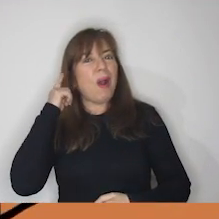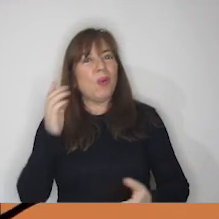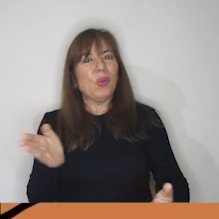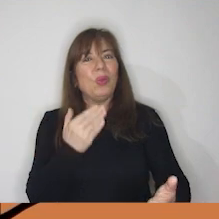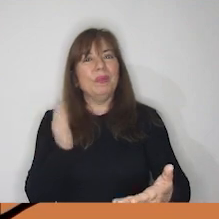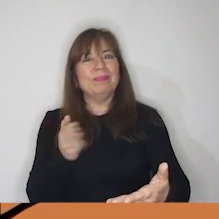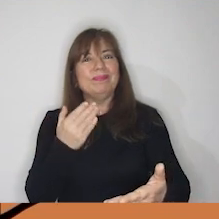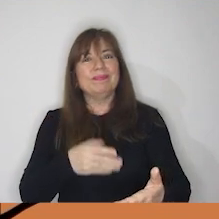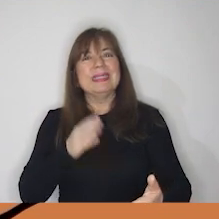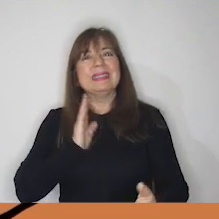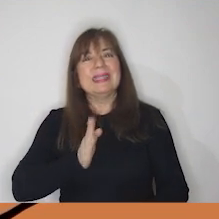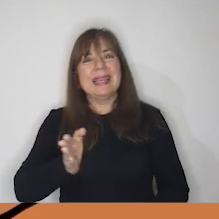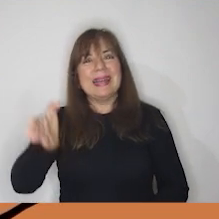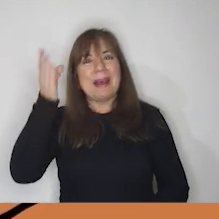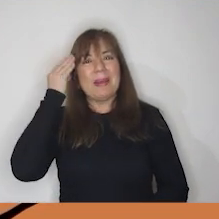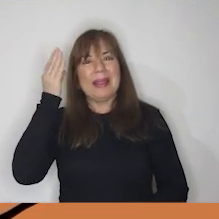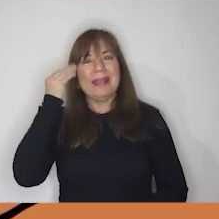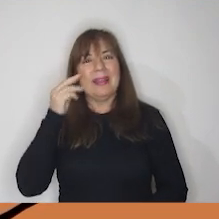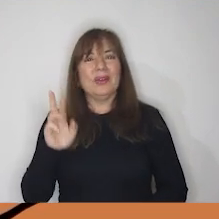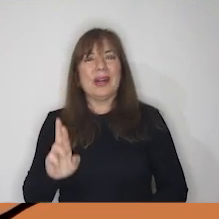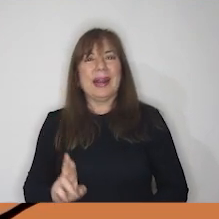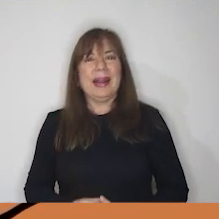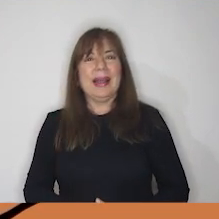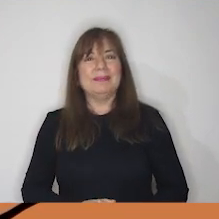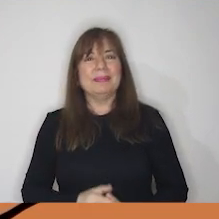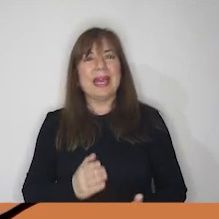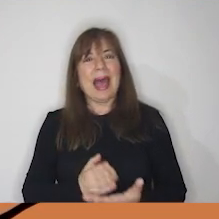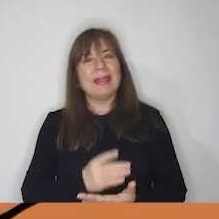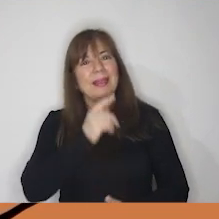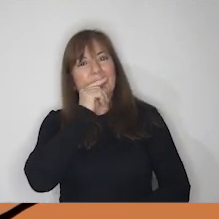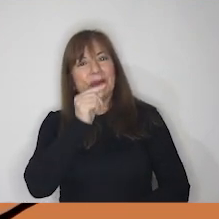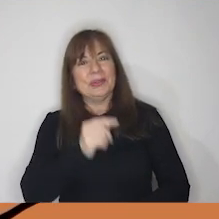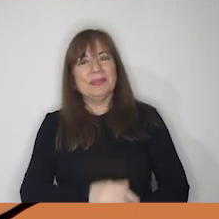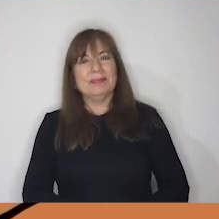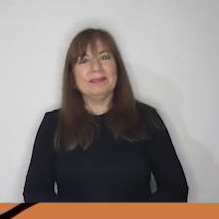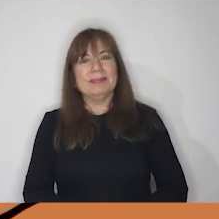Agradecemos el haber escuchado hasta el final. Ahora queda esperar el siguiente